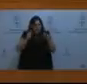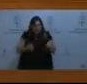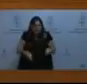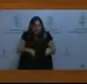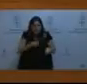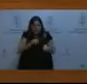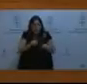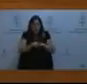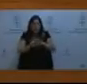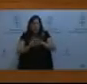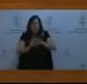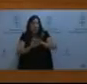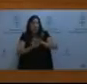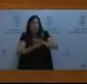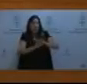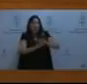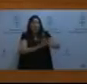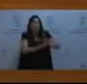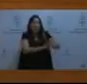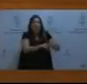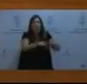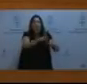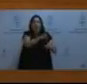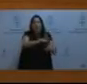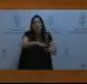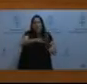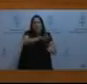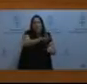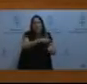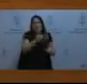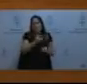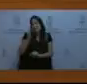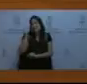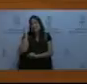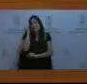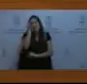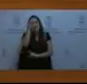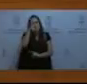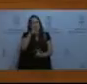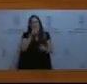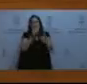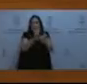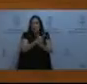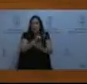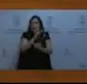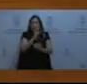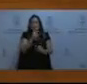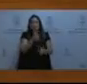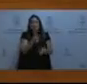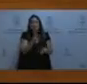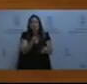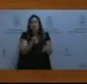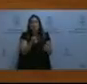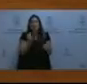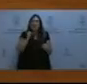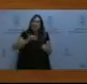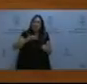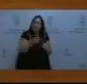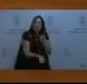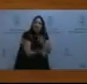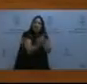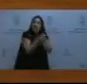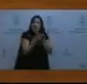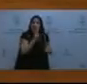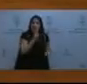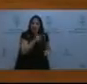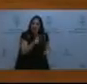totalmente abandonado. Un recurso que debería crear en una zona además especialmente castigada por el desempleo y de la que es difícil crear otra riqueza. Y